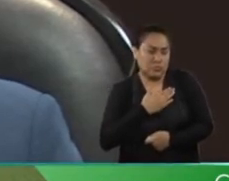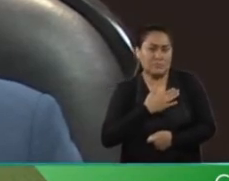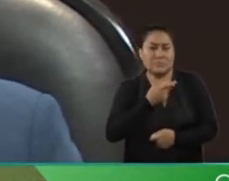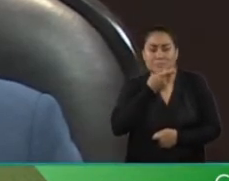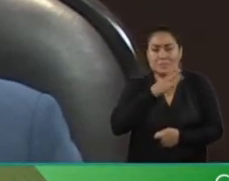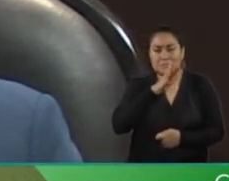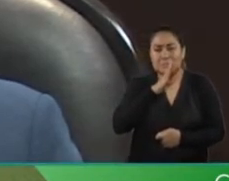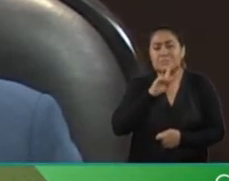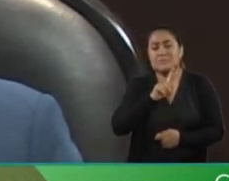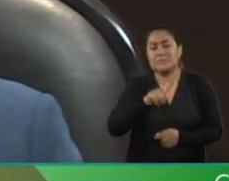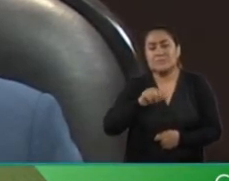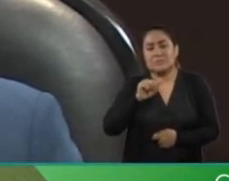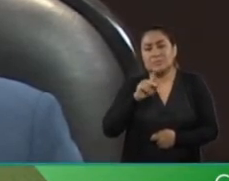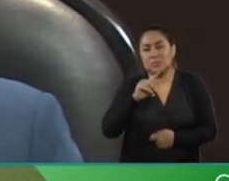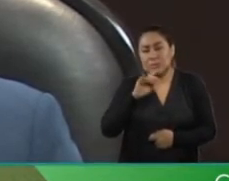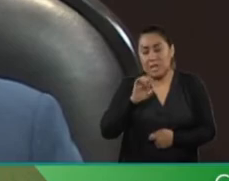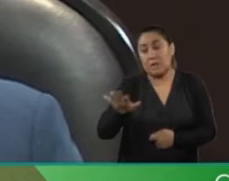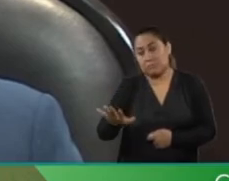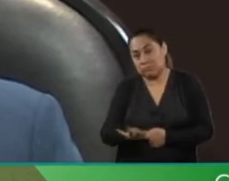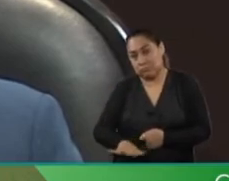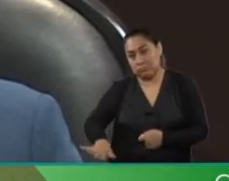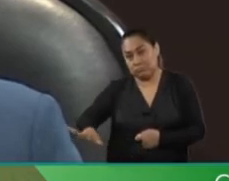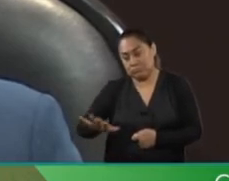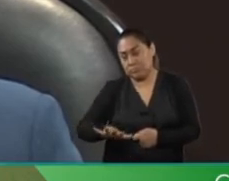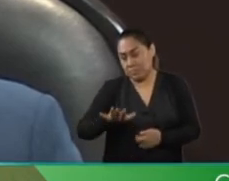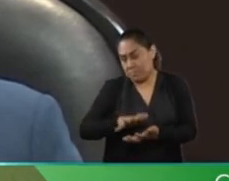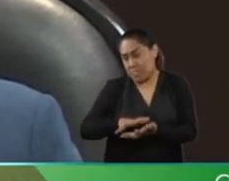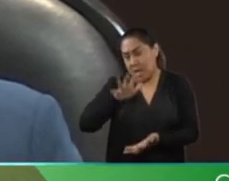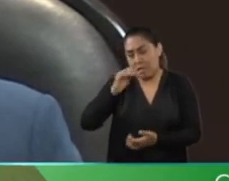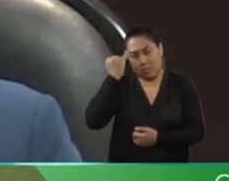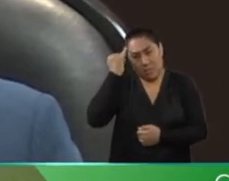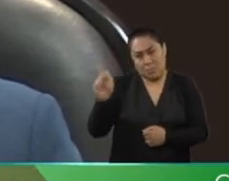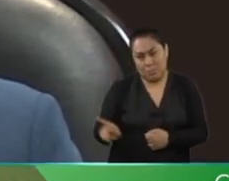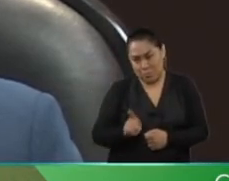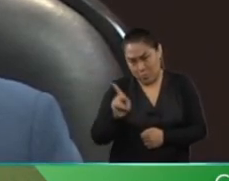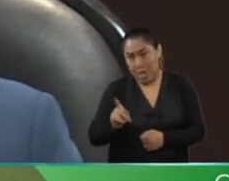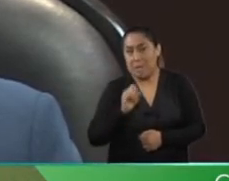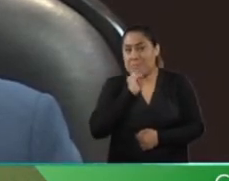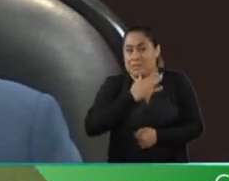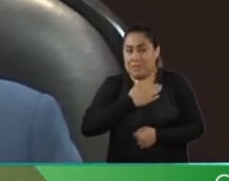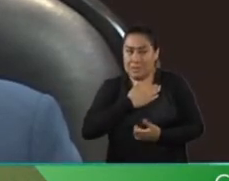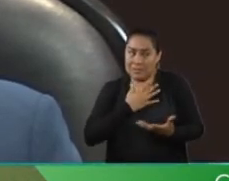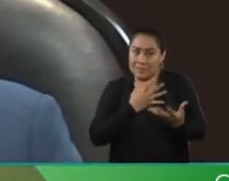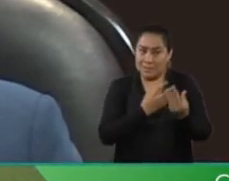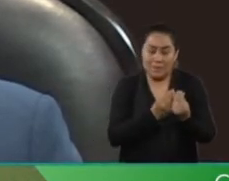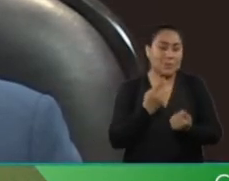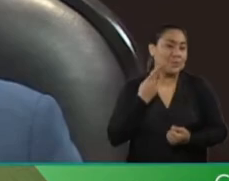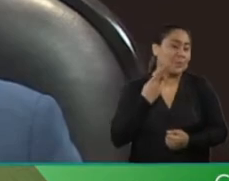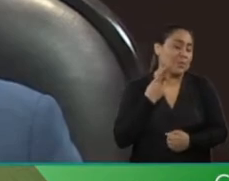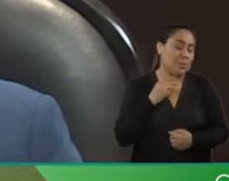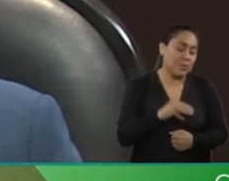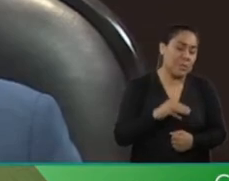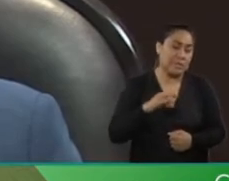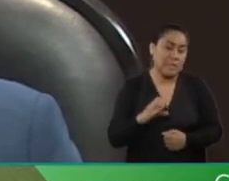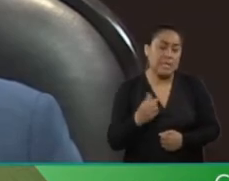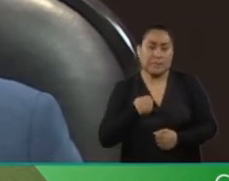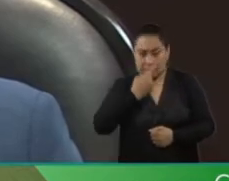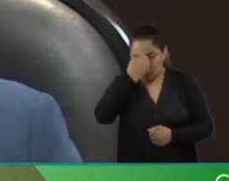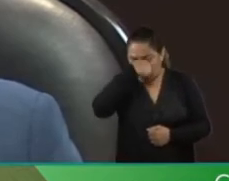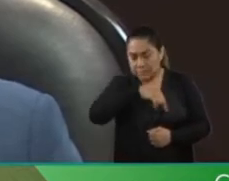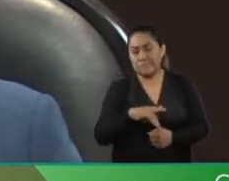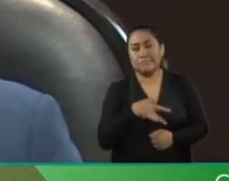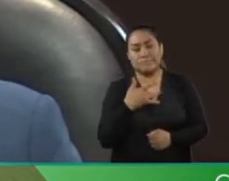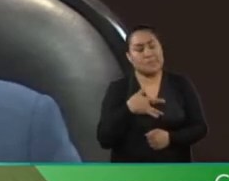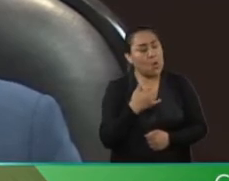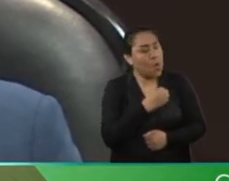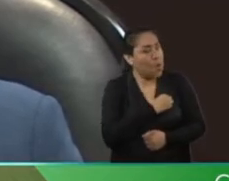de uno de los estados con mayor población indígena y como parte de la bancada de Movimiento Ciudadano, me siento con el deber y la